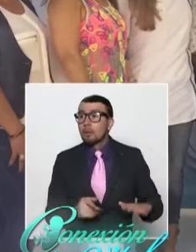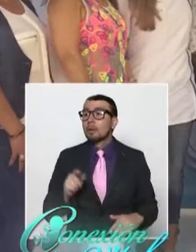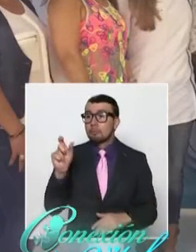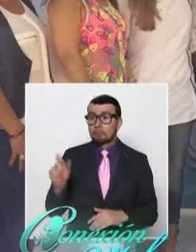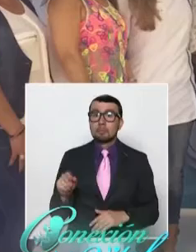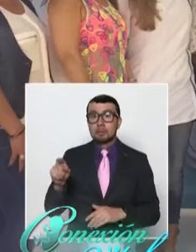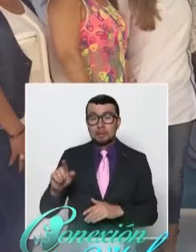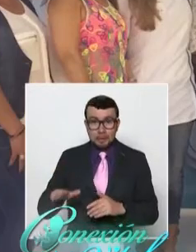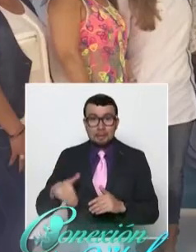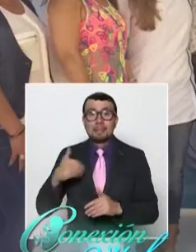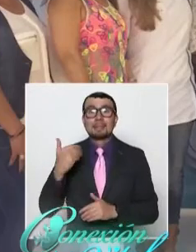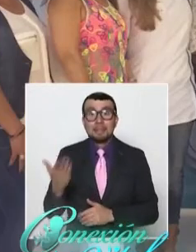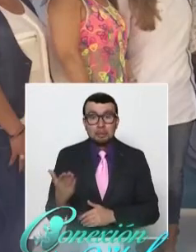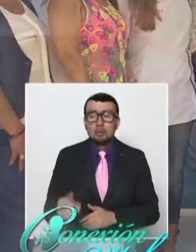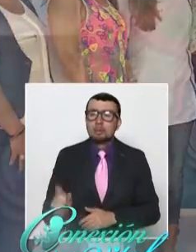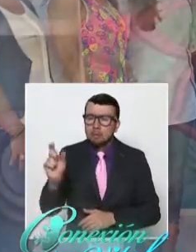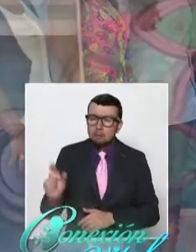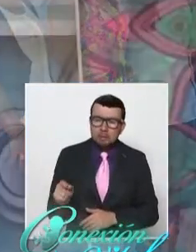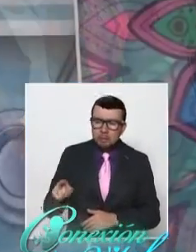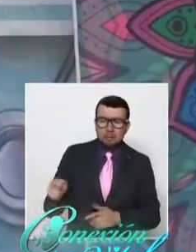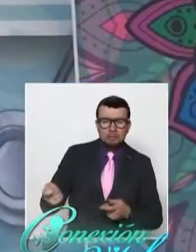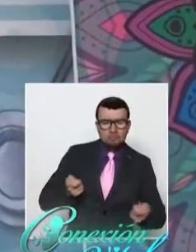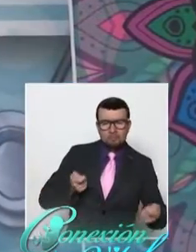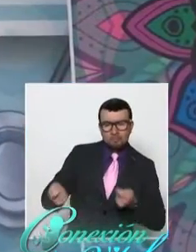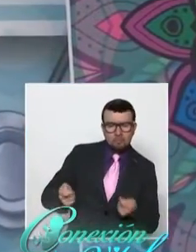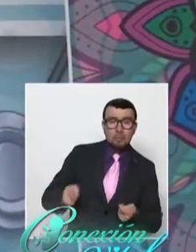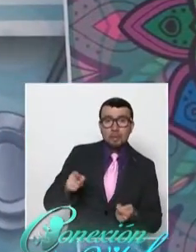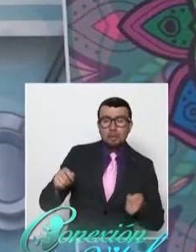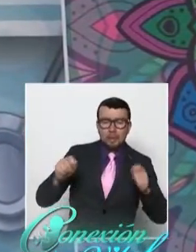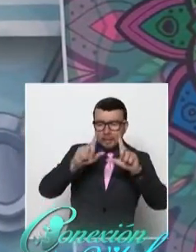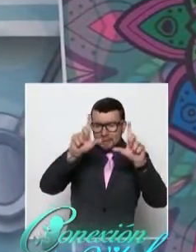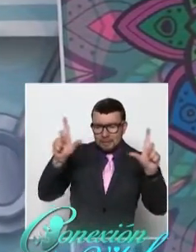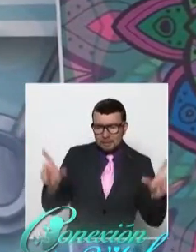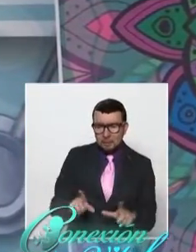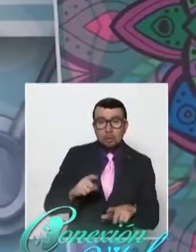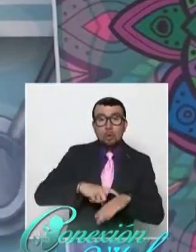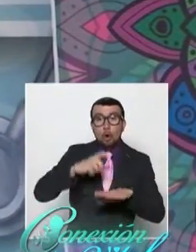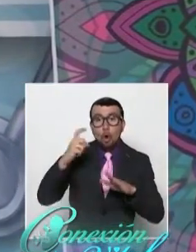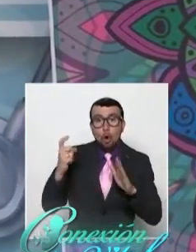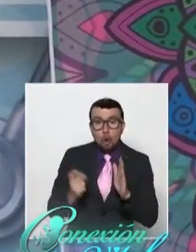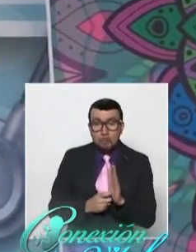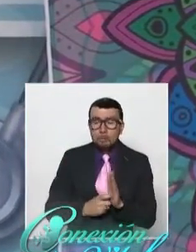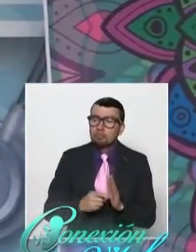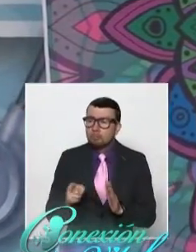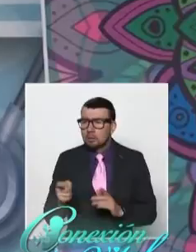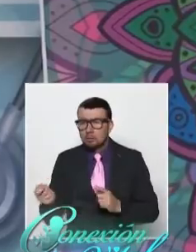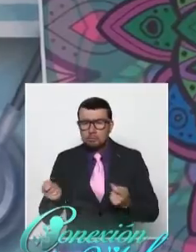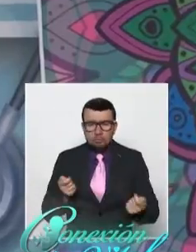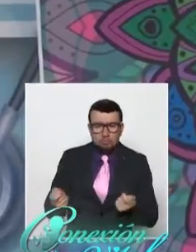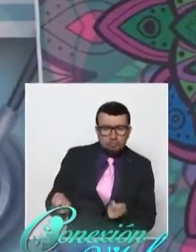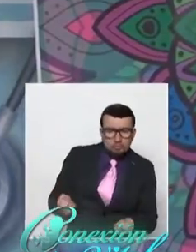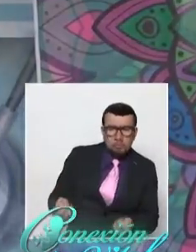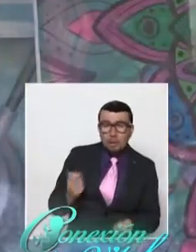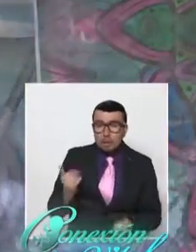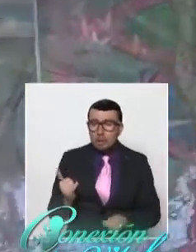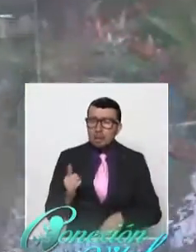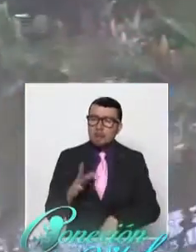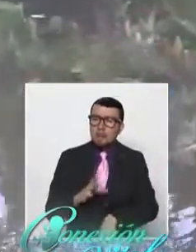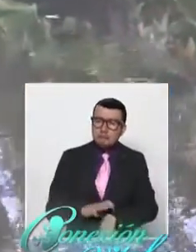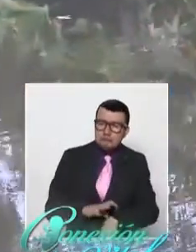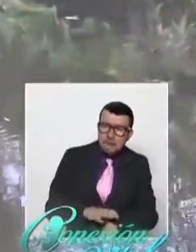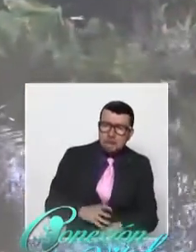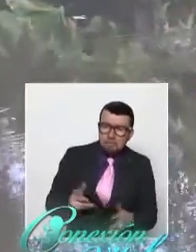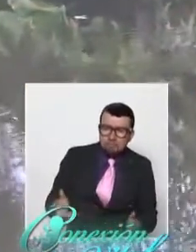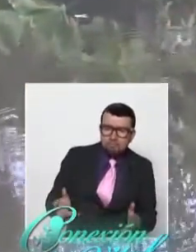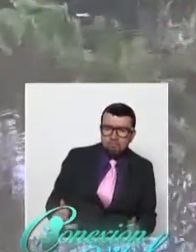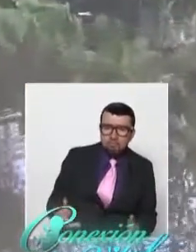persona se le hace un tratamiento o un examen completo desde la parte médica. Se